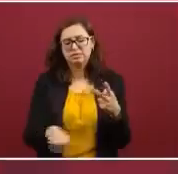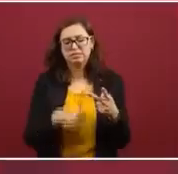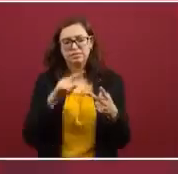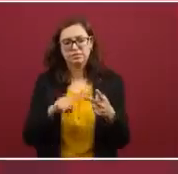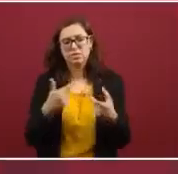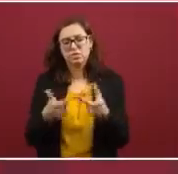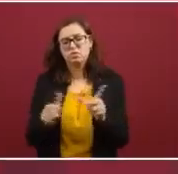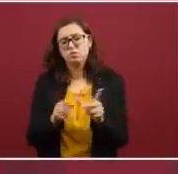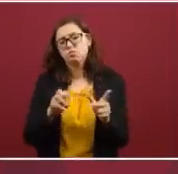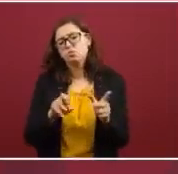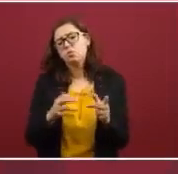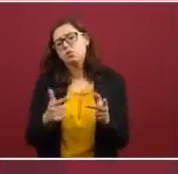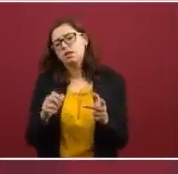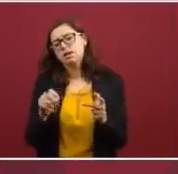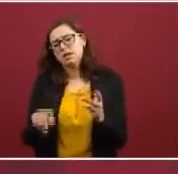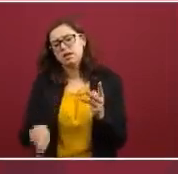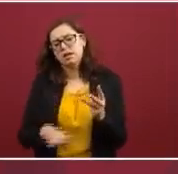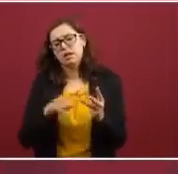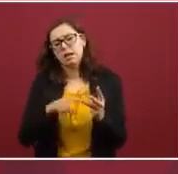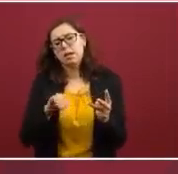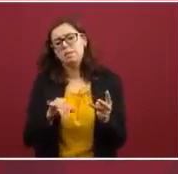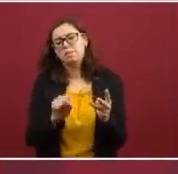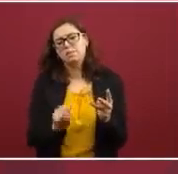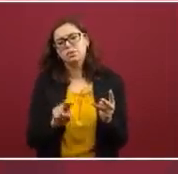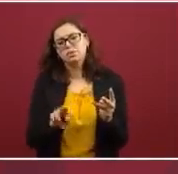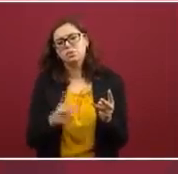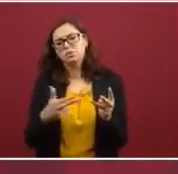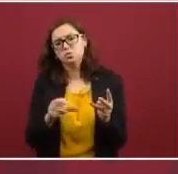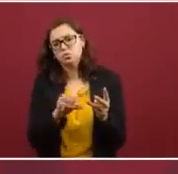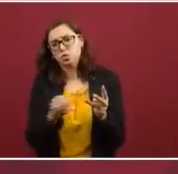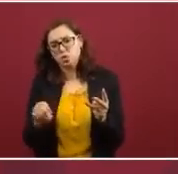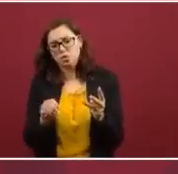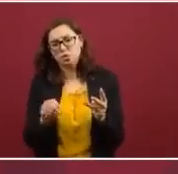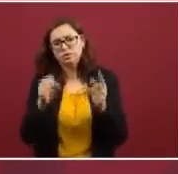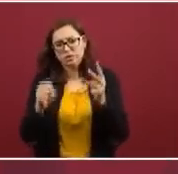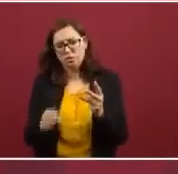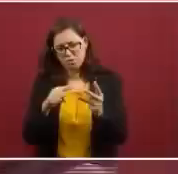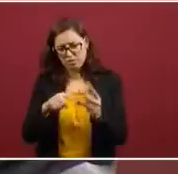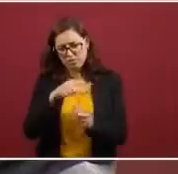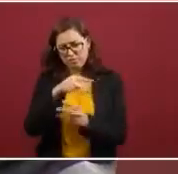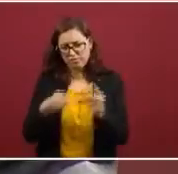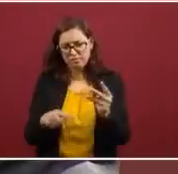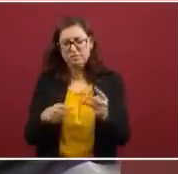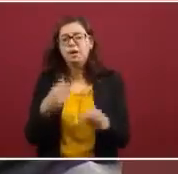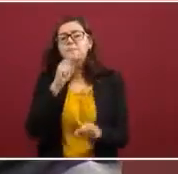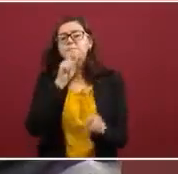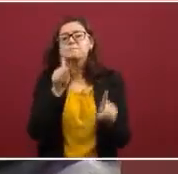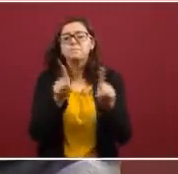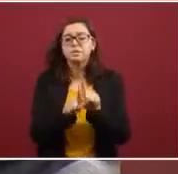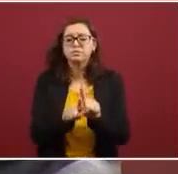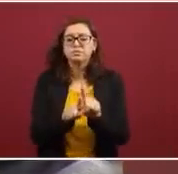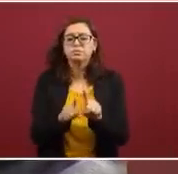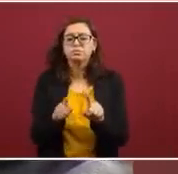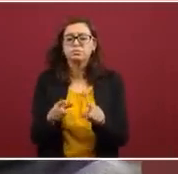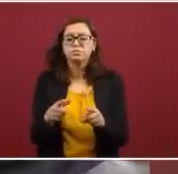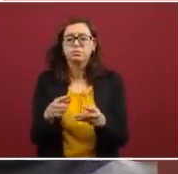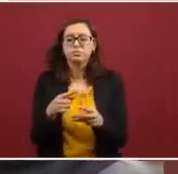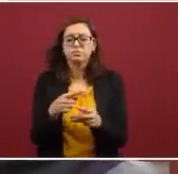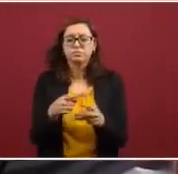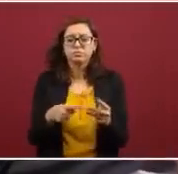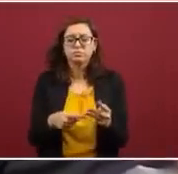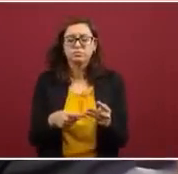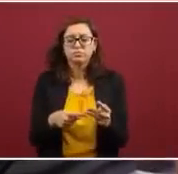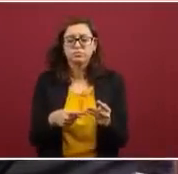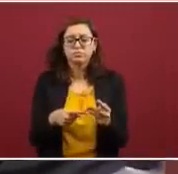Morgan y Mizuho Securities. Aprovecho para darle la bienvenida a Nuno Matos de